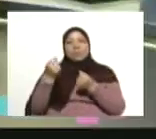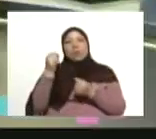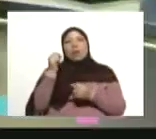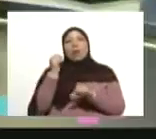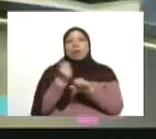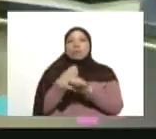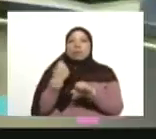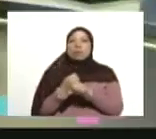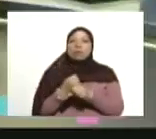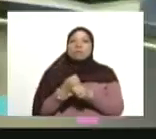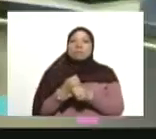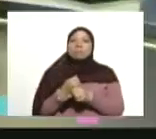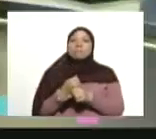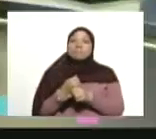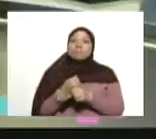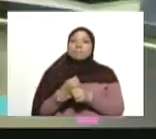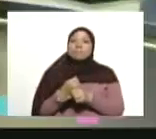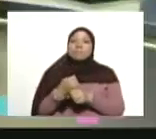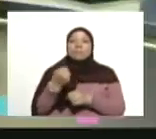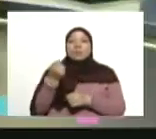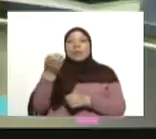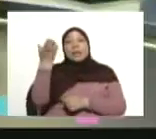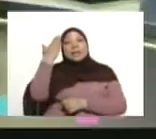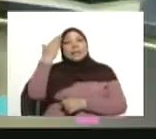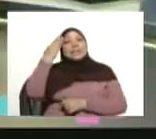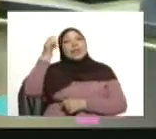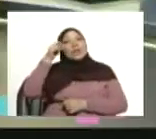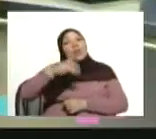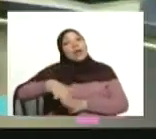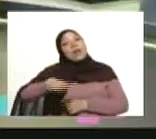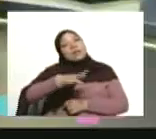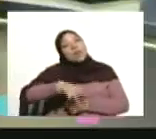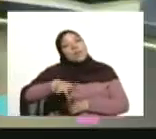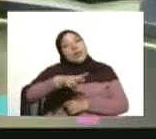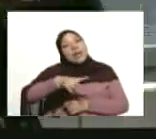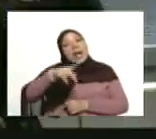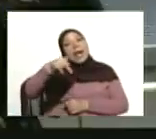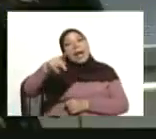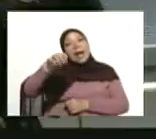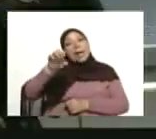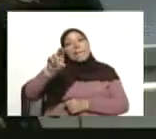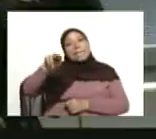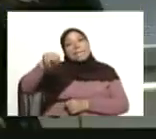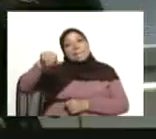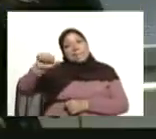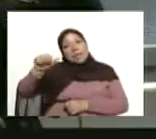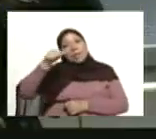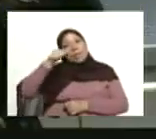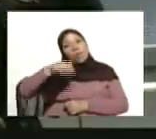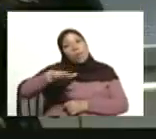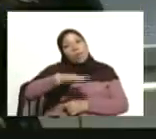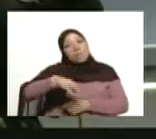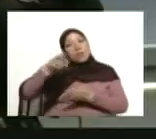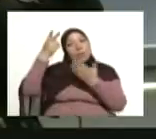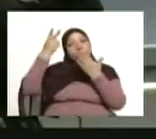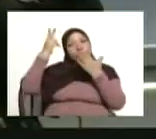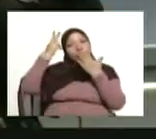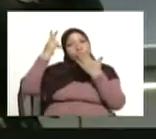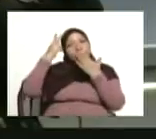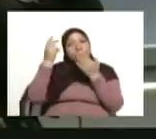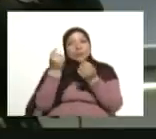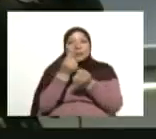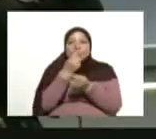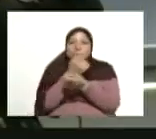ancestral, la sabiduría del pueblo Pemón. Dale un abrazo, un beso